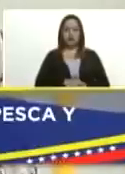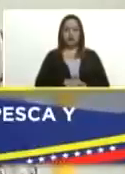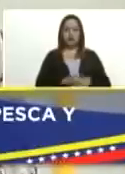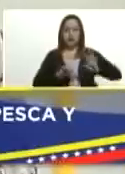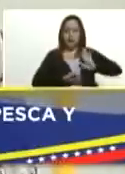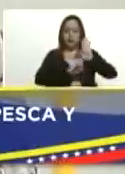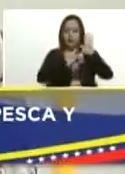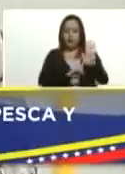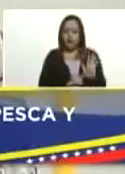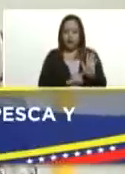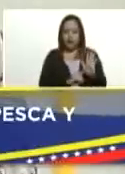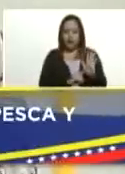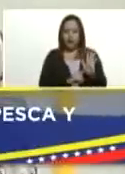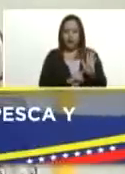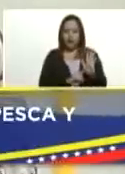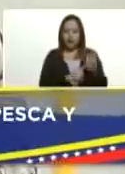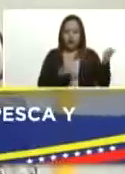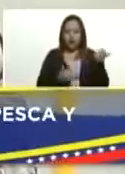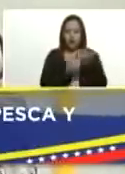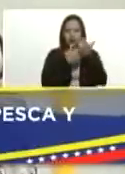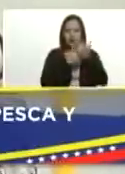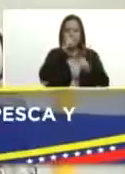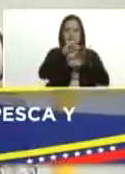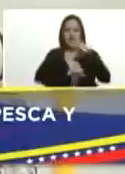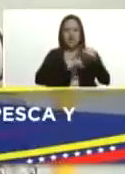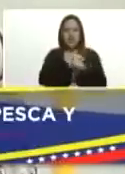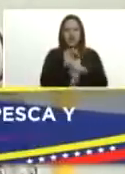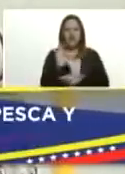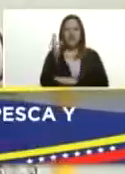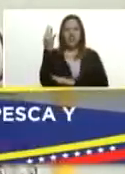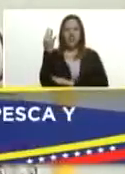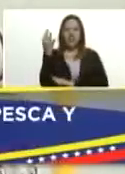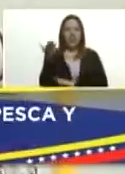representando al entonces Distrito Federal, Caracas.